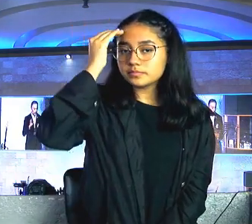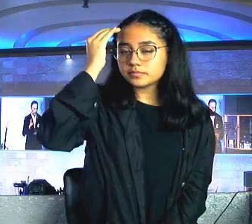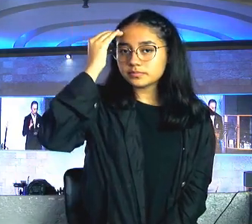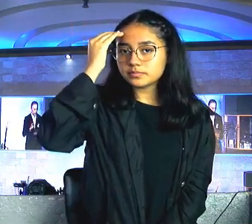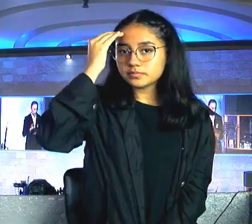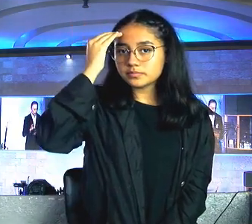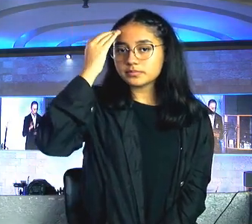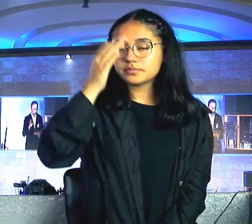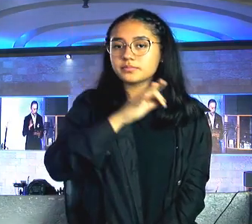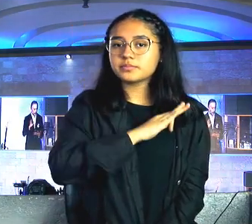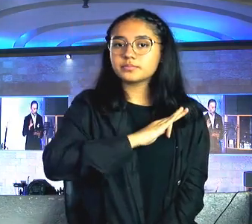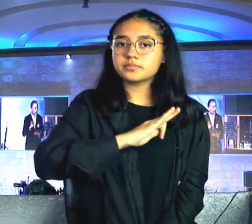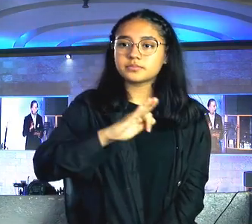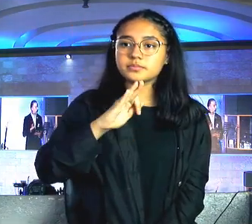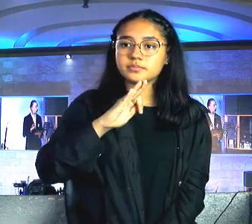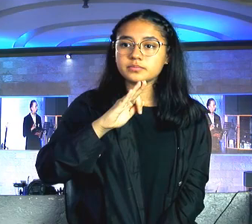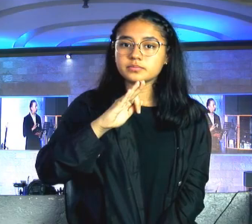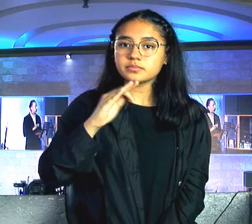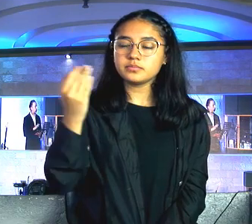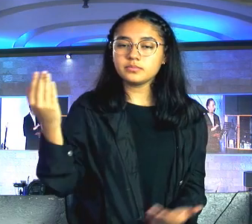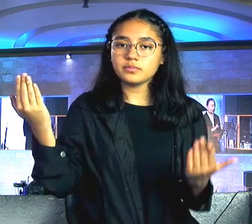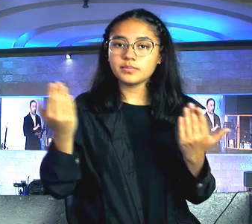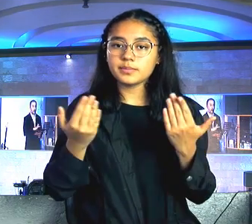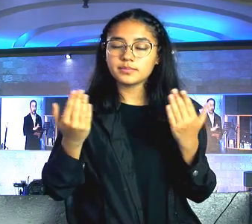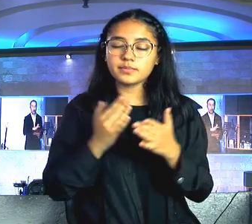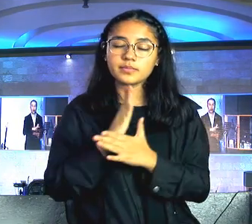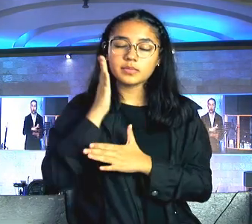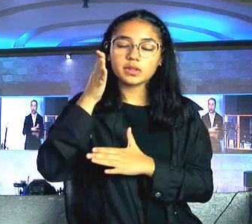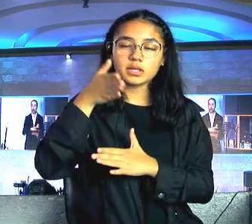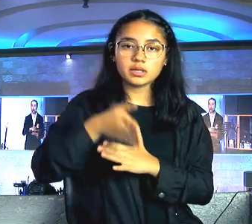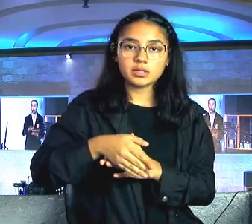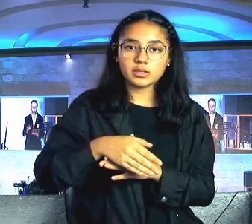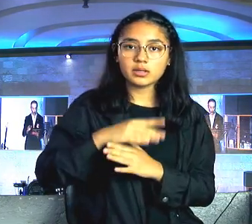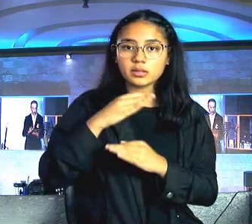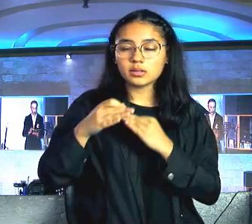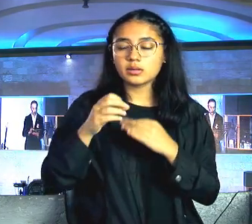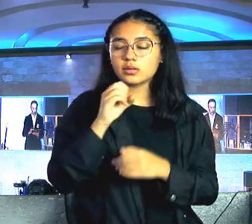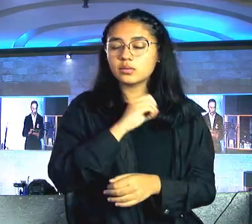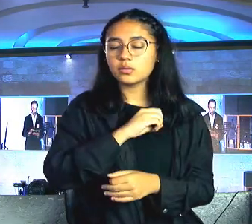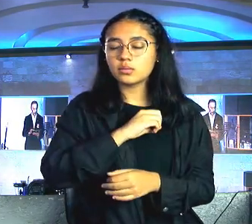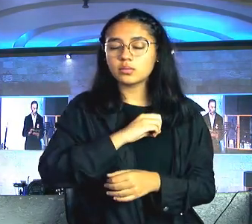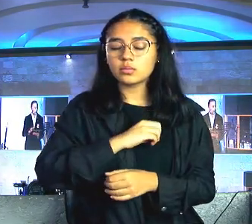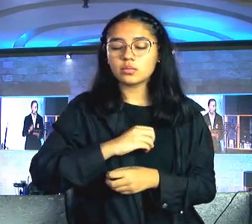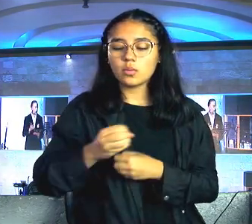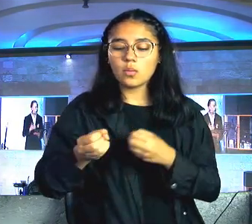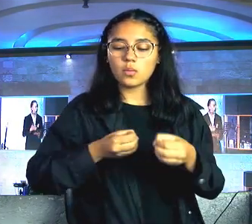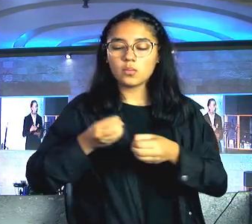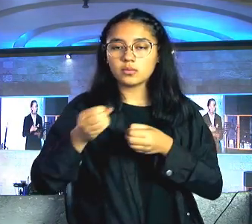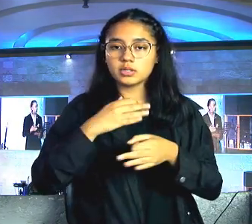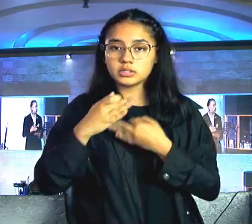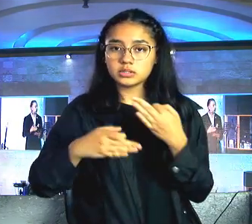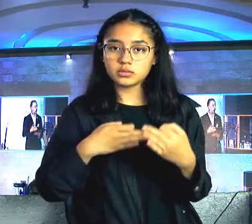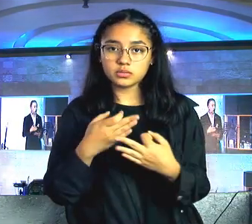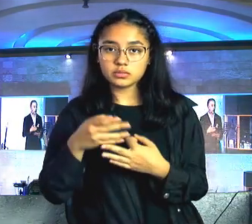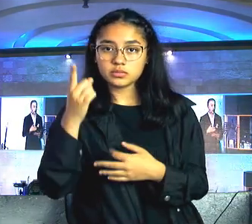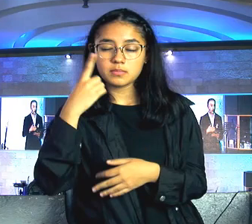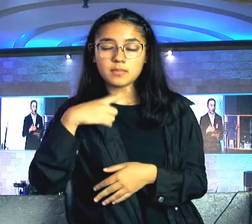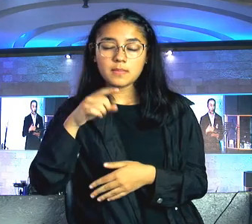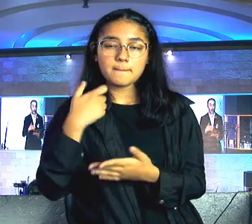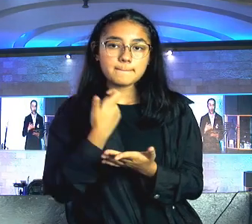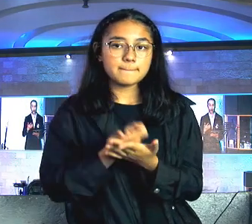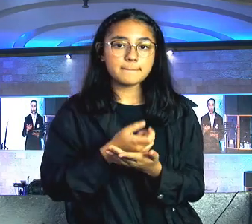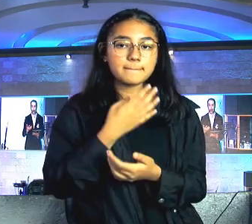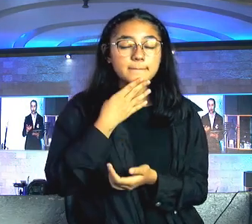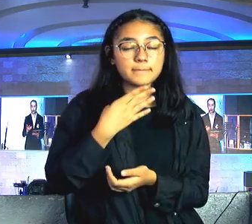y puede hacer salir a flote las obras de todos. para pagar bien o